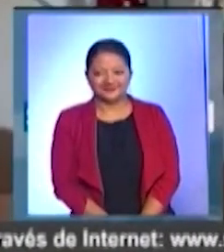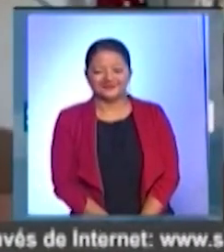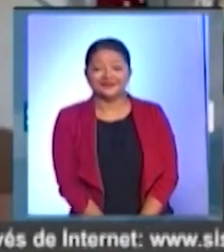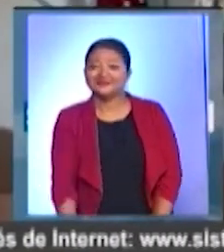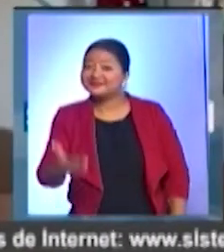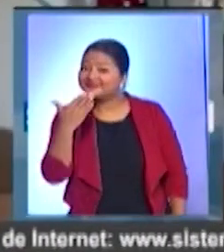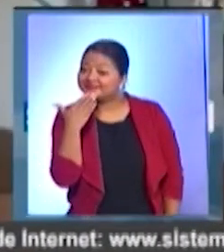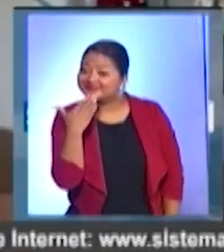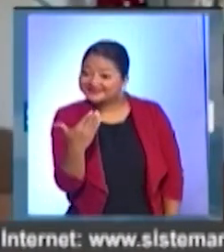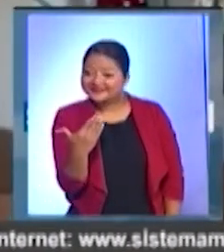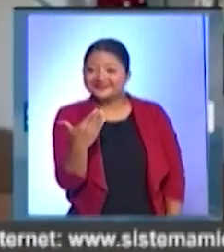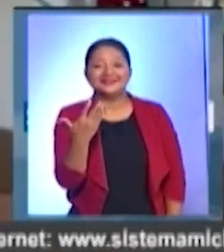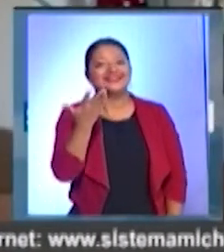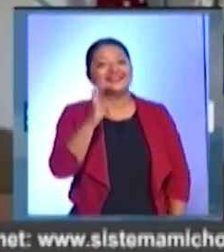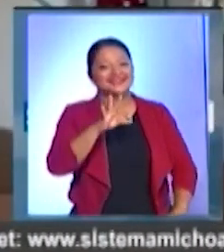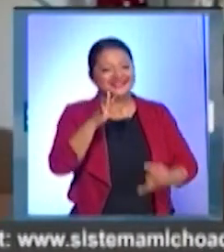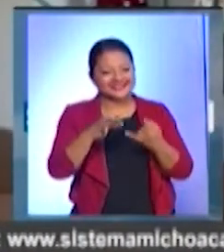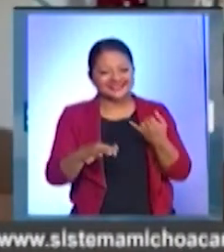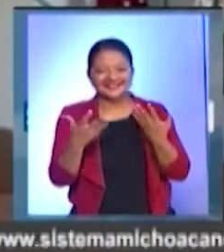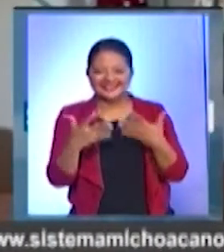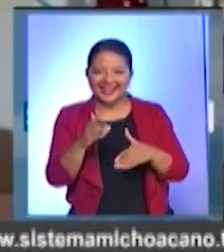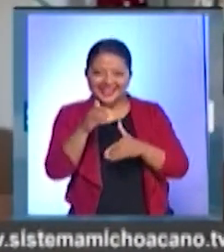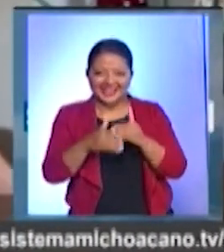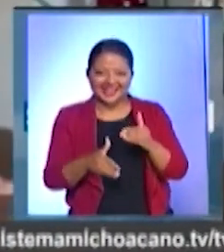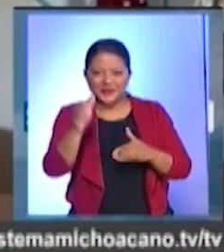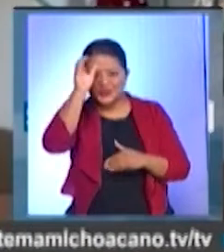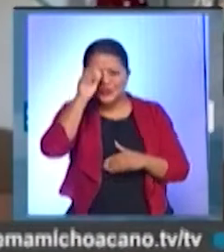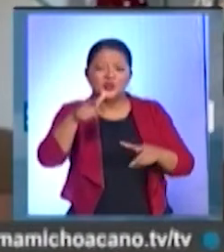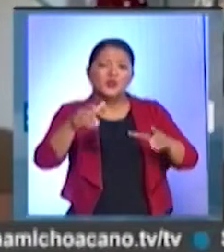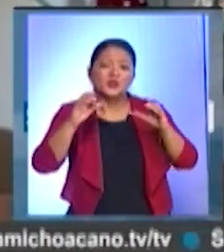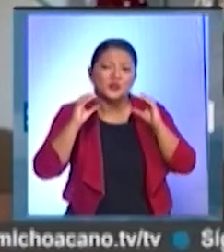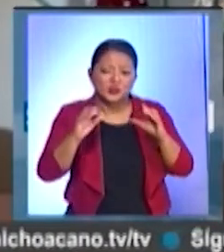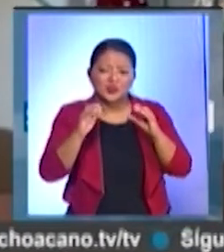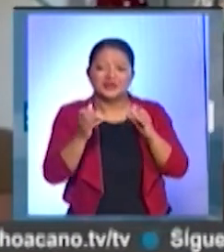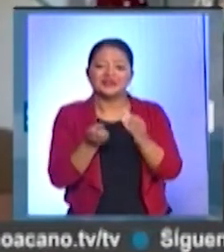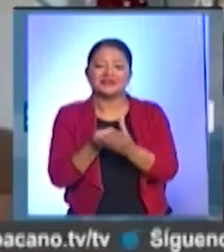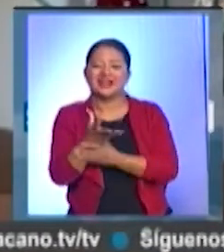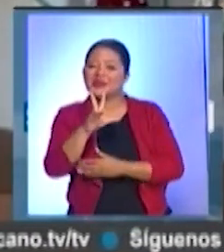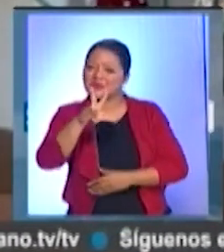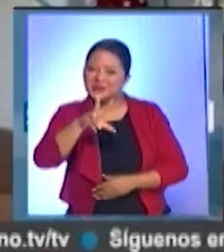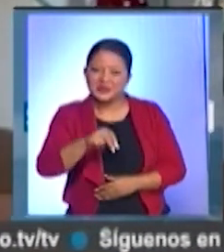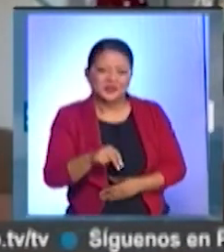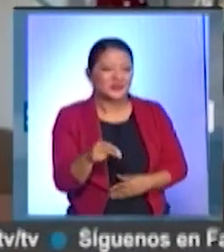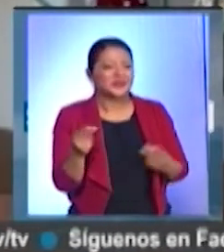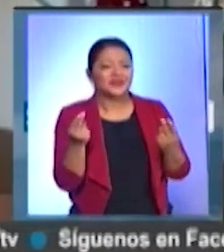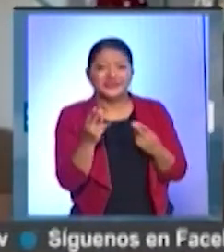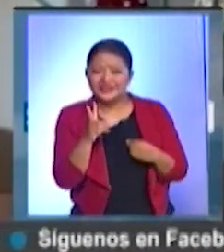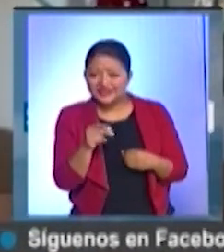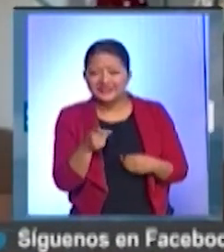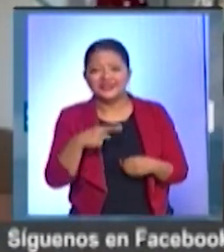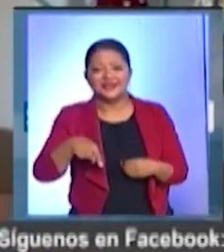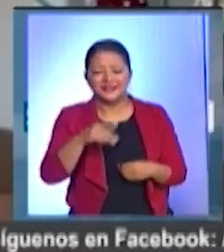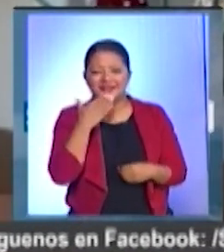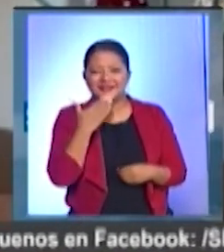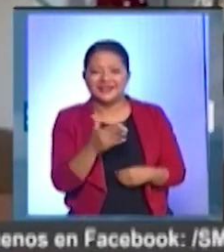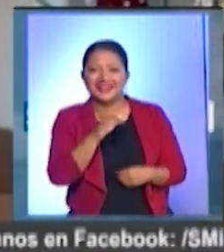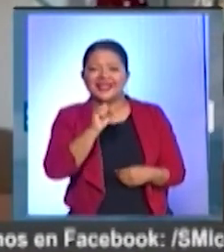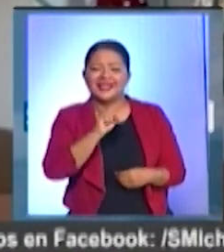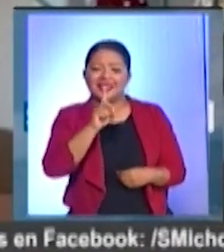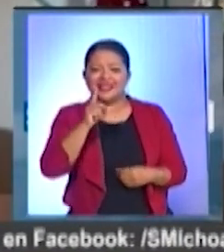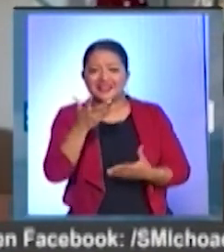y así llegamos al final de la cultura cuídense no salga si no es necesario y le deseo que tenga excelente fin de semana